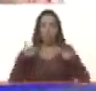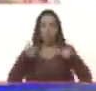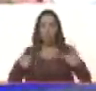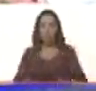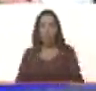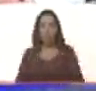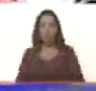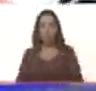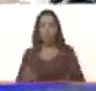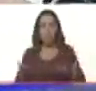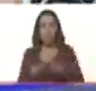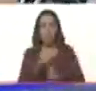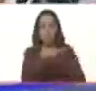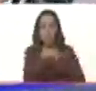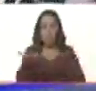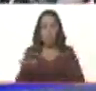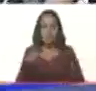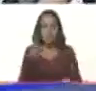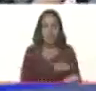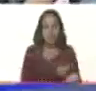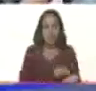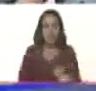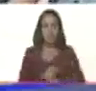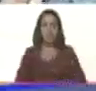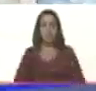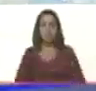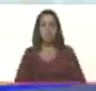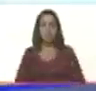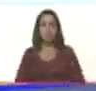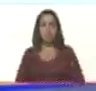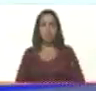humanista con ustedes, hermanos y hermanas.